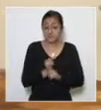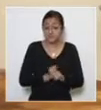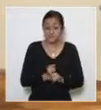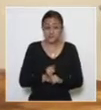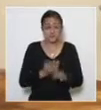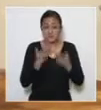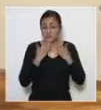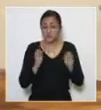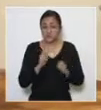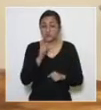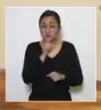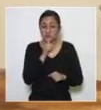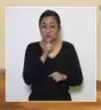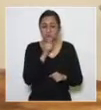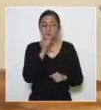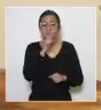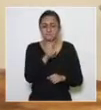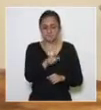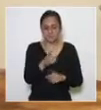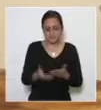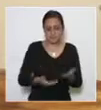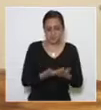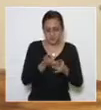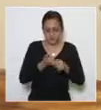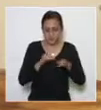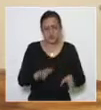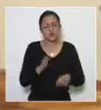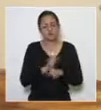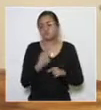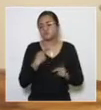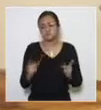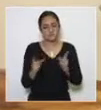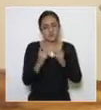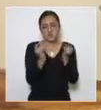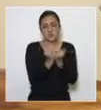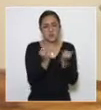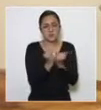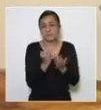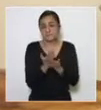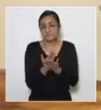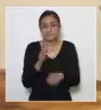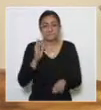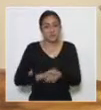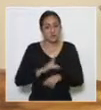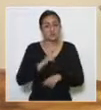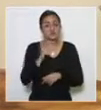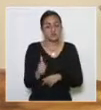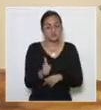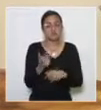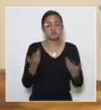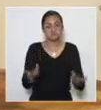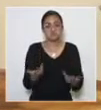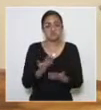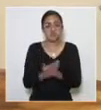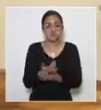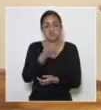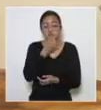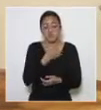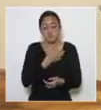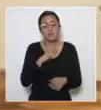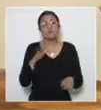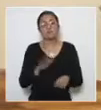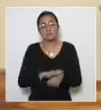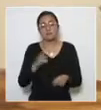investigaciones, la misma que ustedes tienen, yo tengo en este momento, y seguramente la Fiscalía podrá pronto